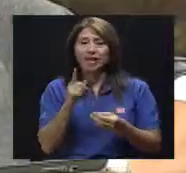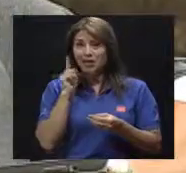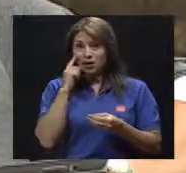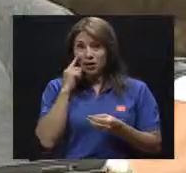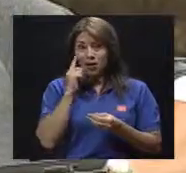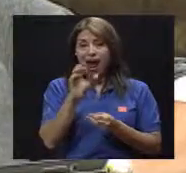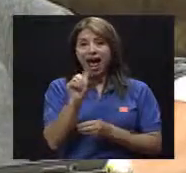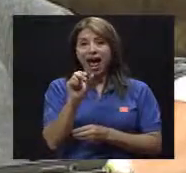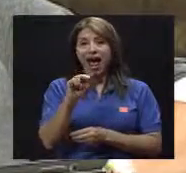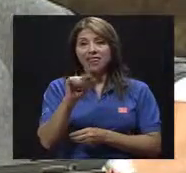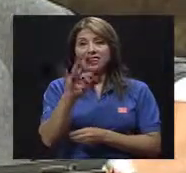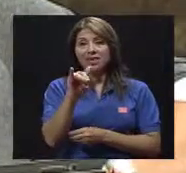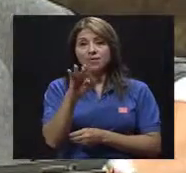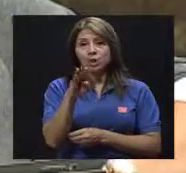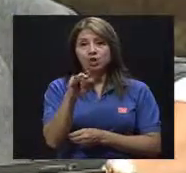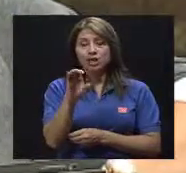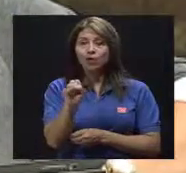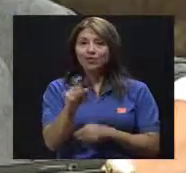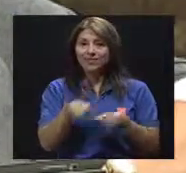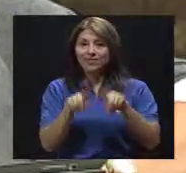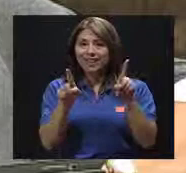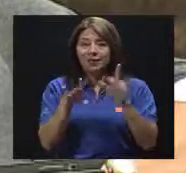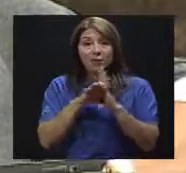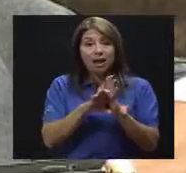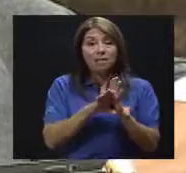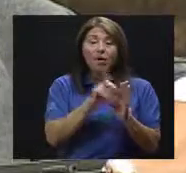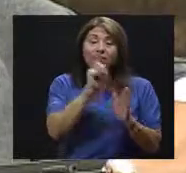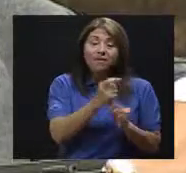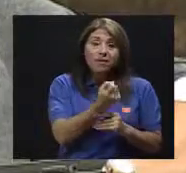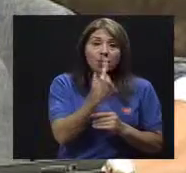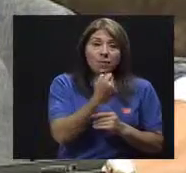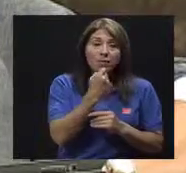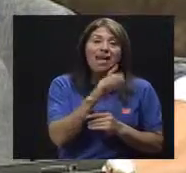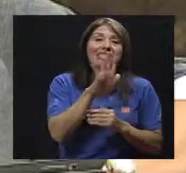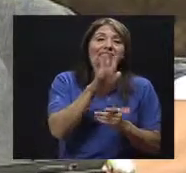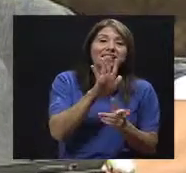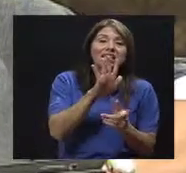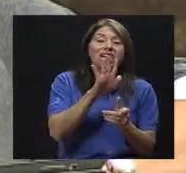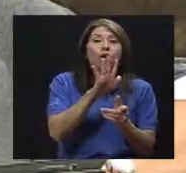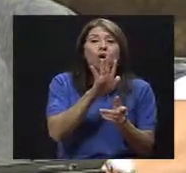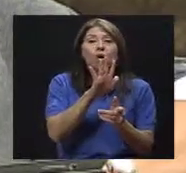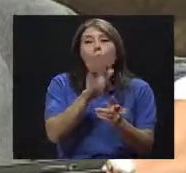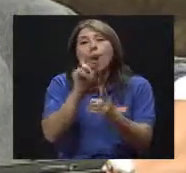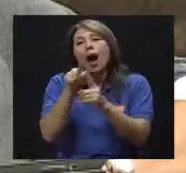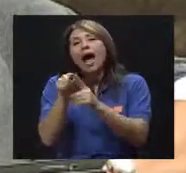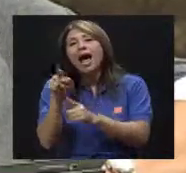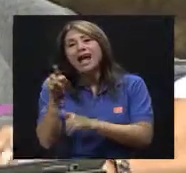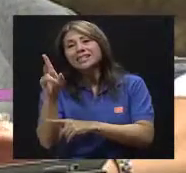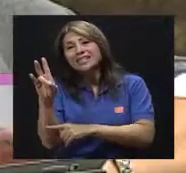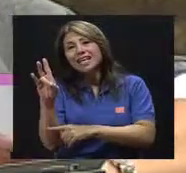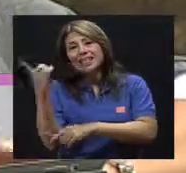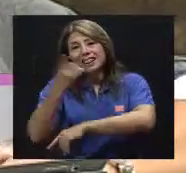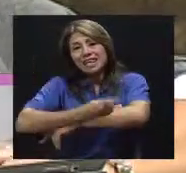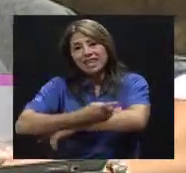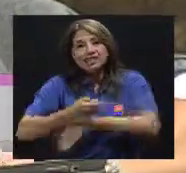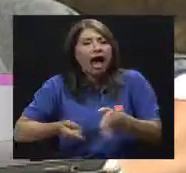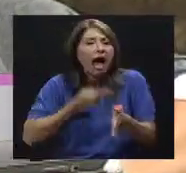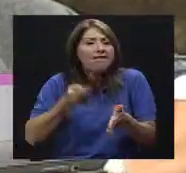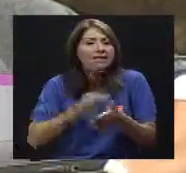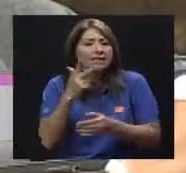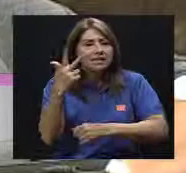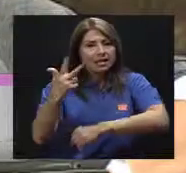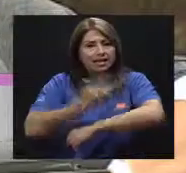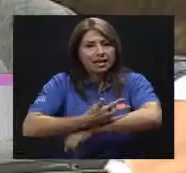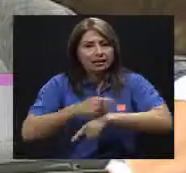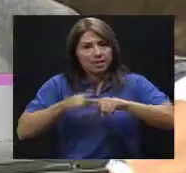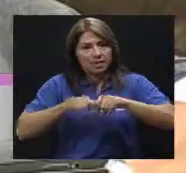el tratamiento usualmente es entre 5 y 7 días, con contadas excepciones, 3 días, dependiendo del antibiótico. ¿Cuál